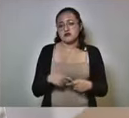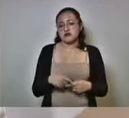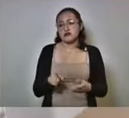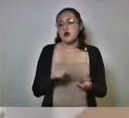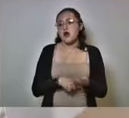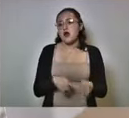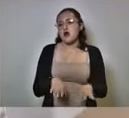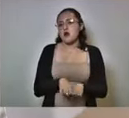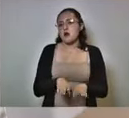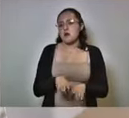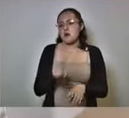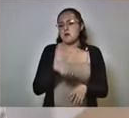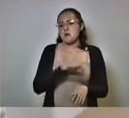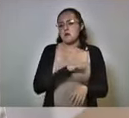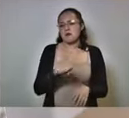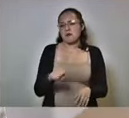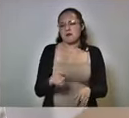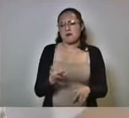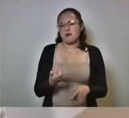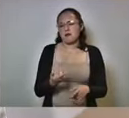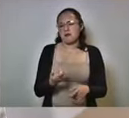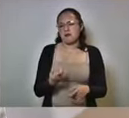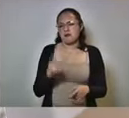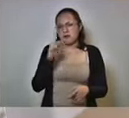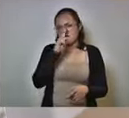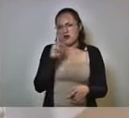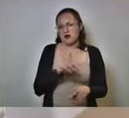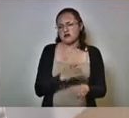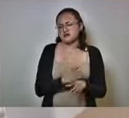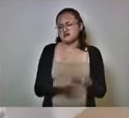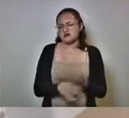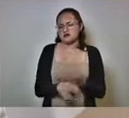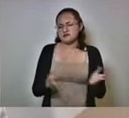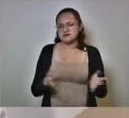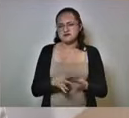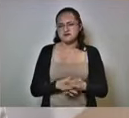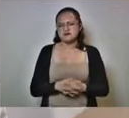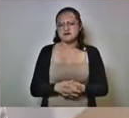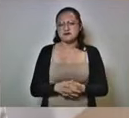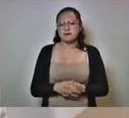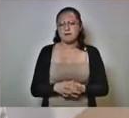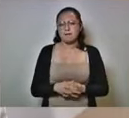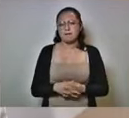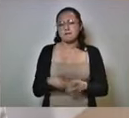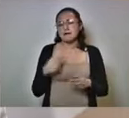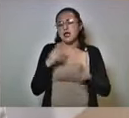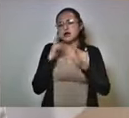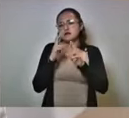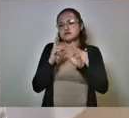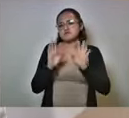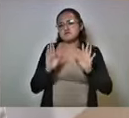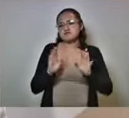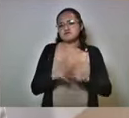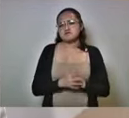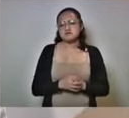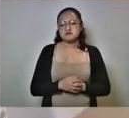que se dediquen a las peores actividades delincuenciales. Respetamos.